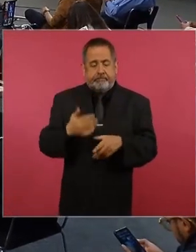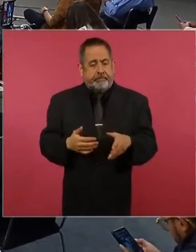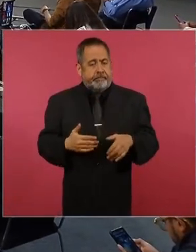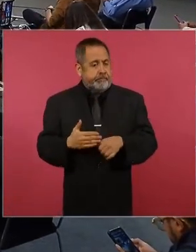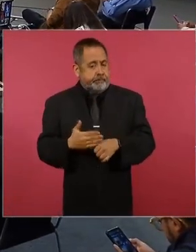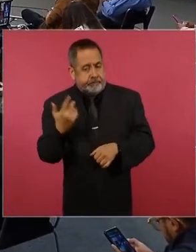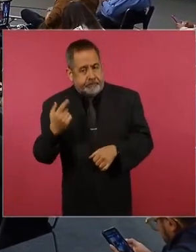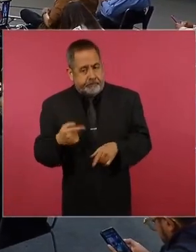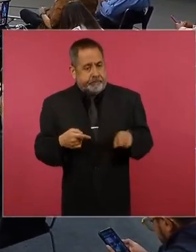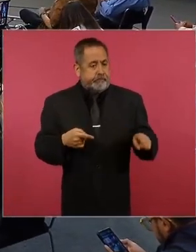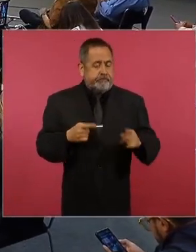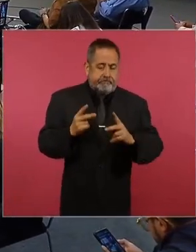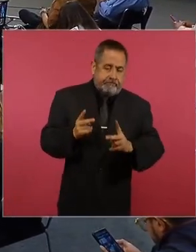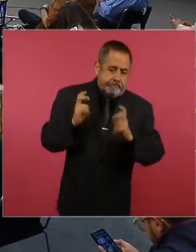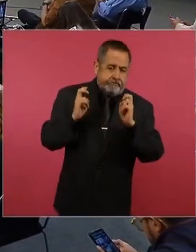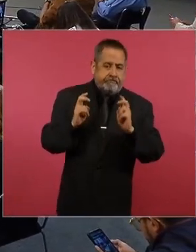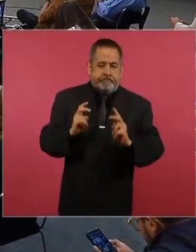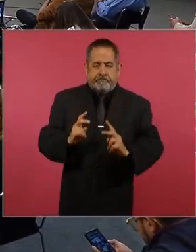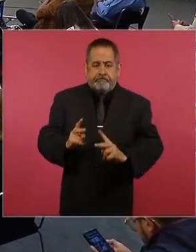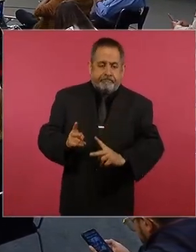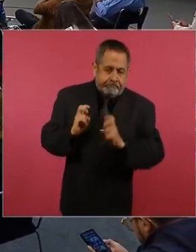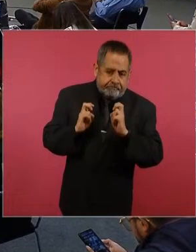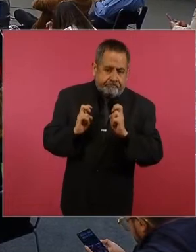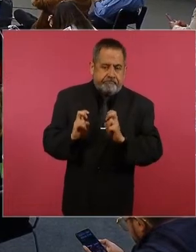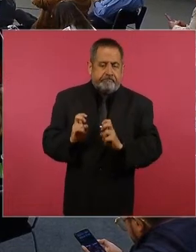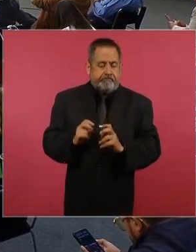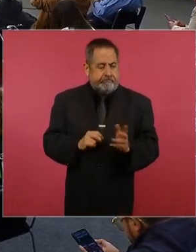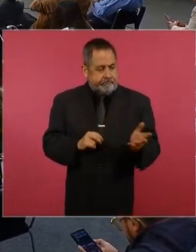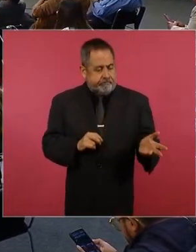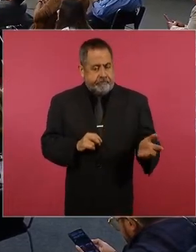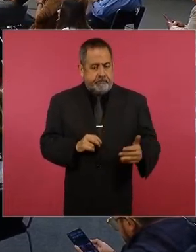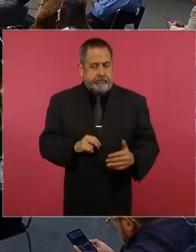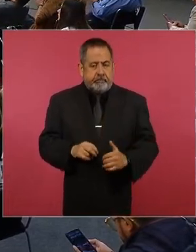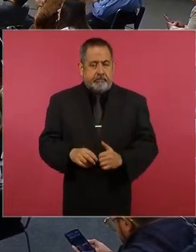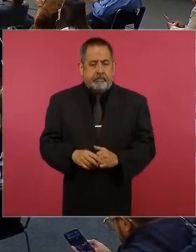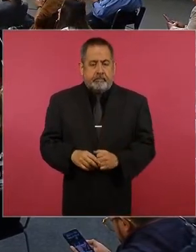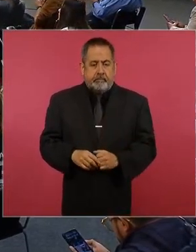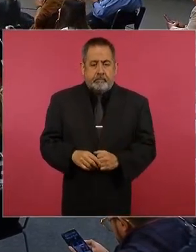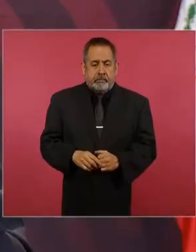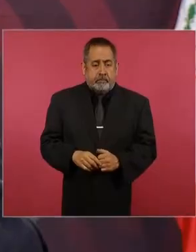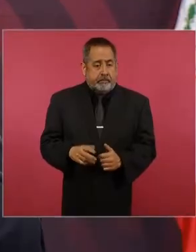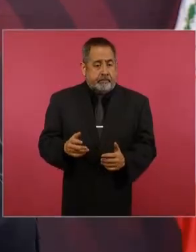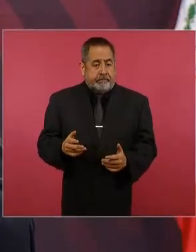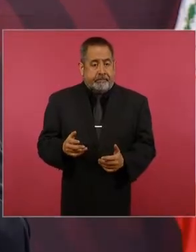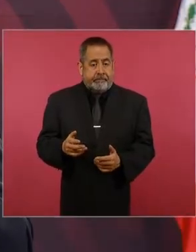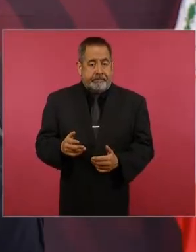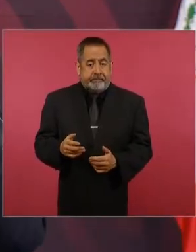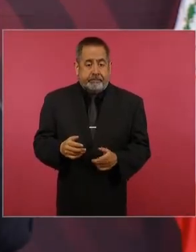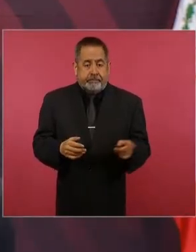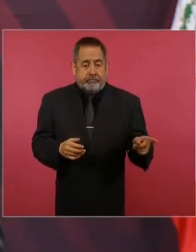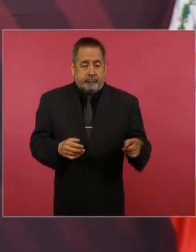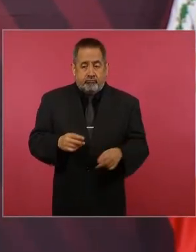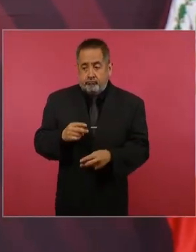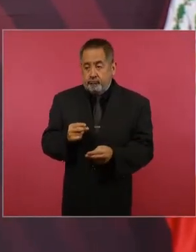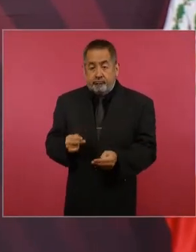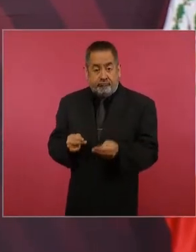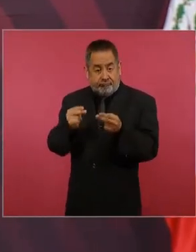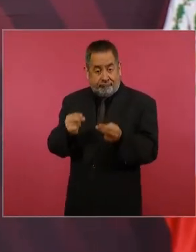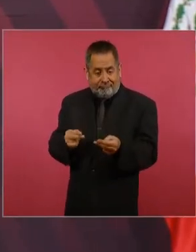porque se dedicaban a robar. Ni siquiera se puede decir que hacían